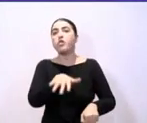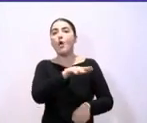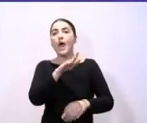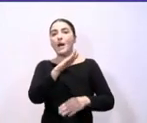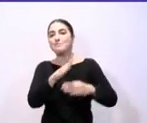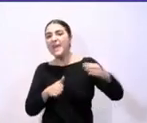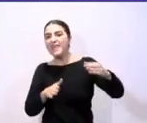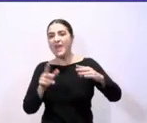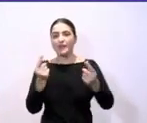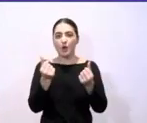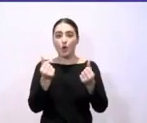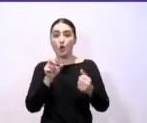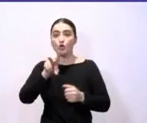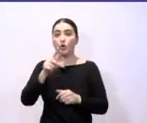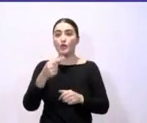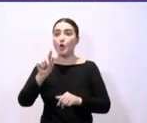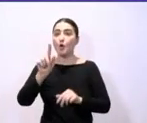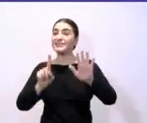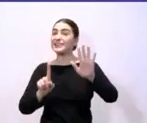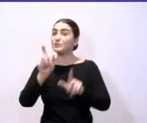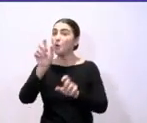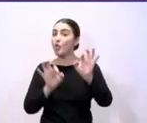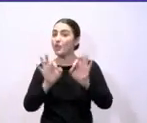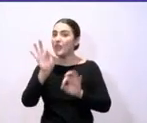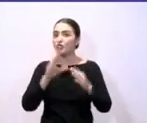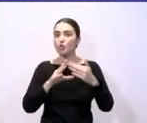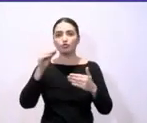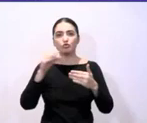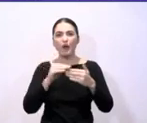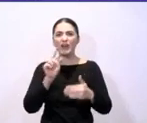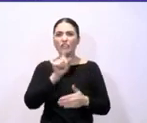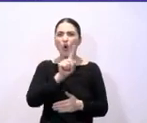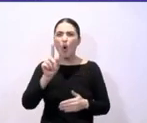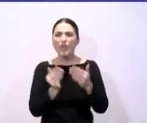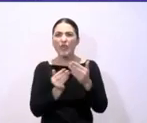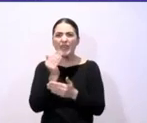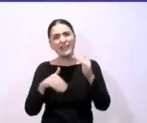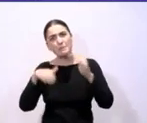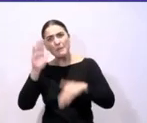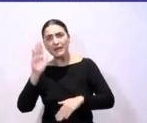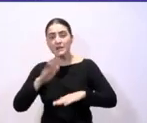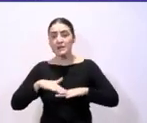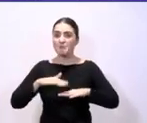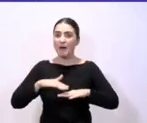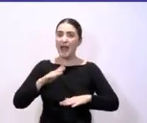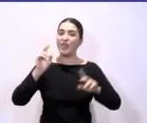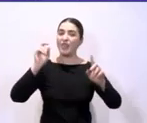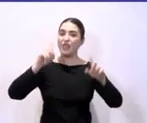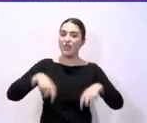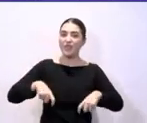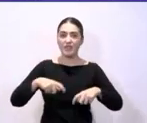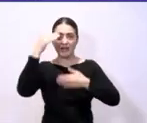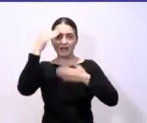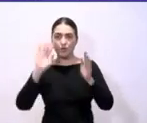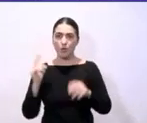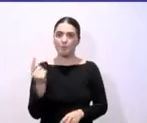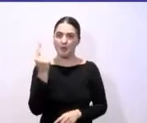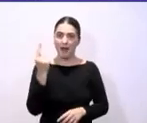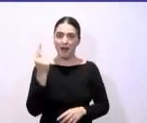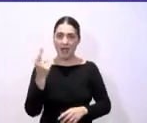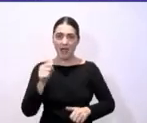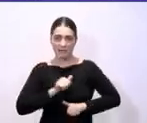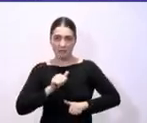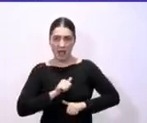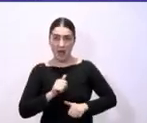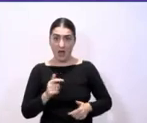El 12,6% de los usuarios tienen que esperar 11 o más días para su cita en atención primaria. Debo ser yo de las